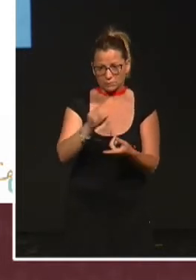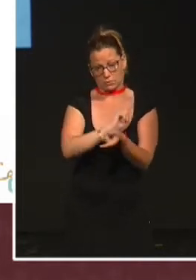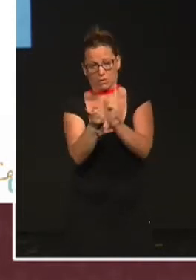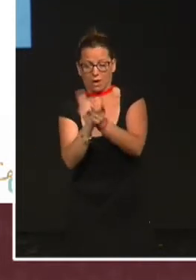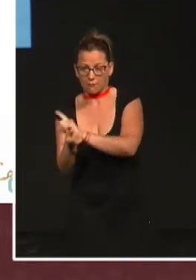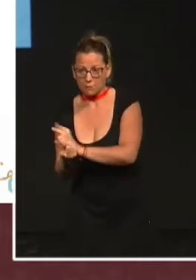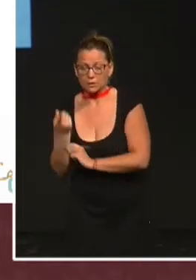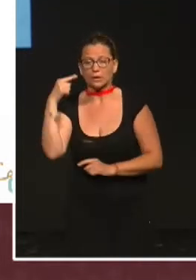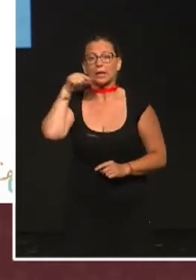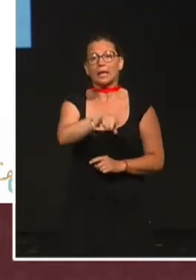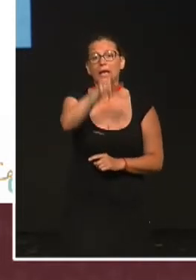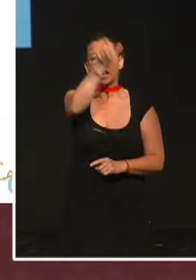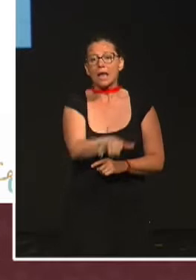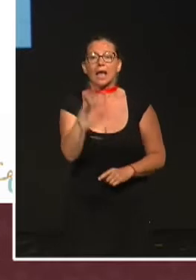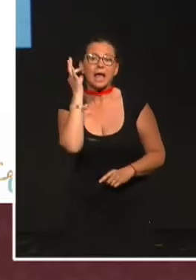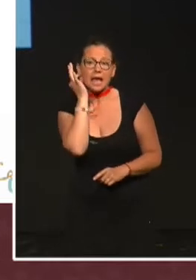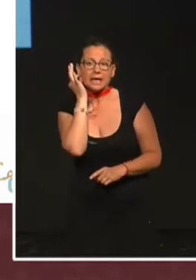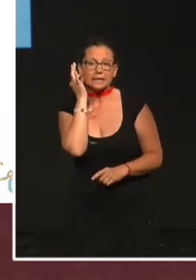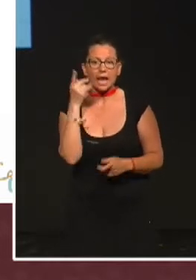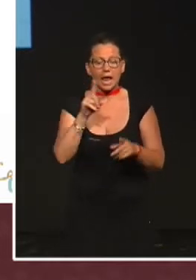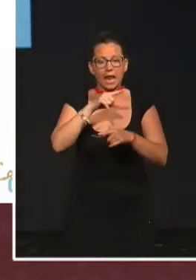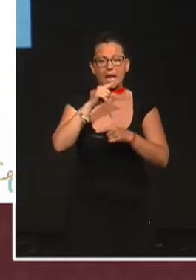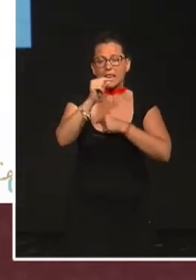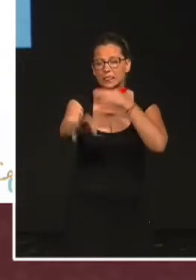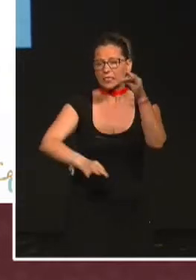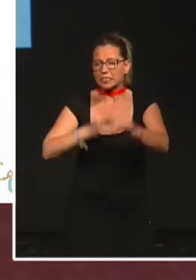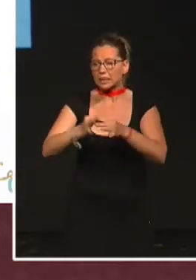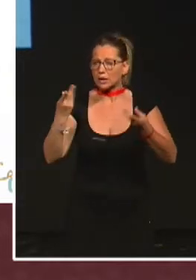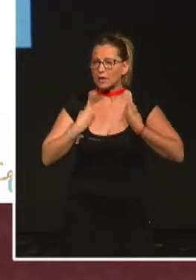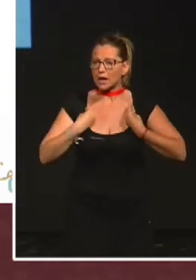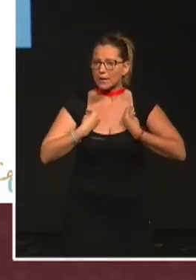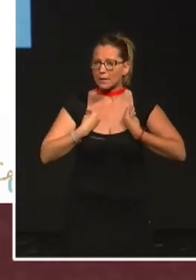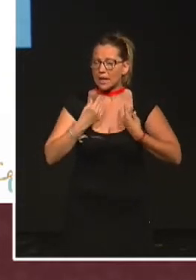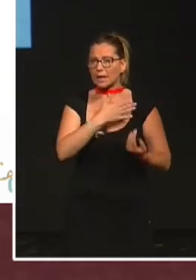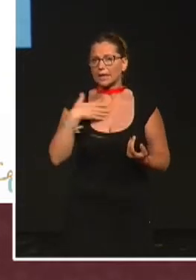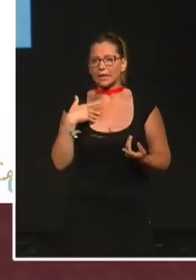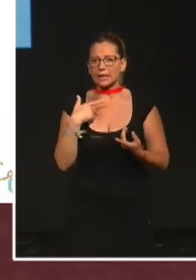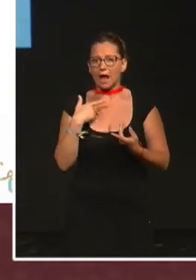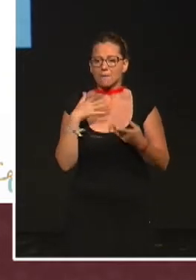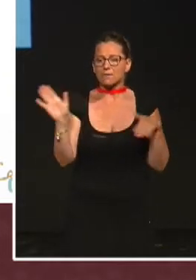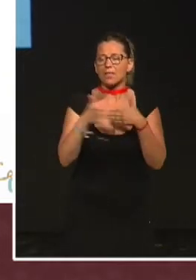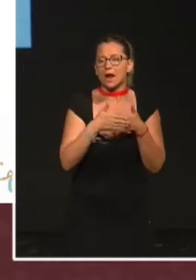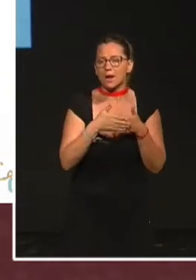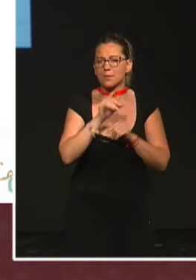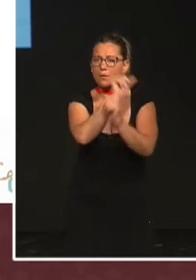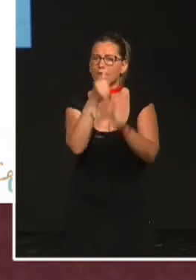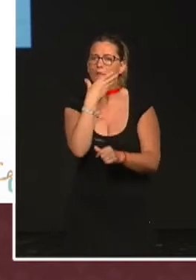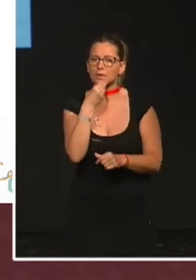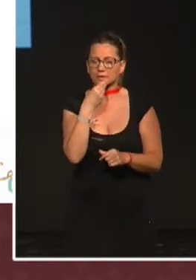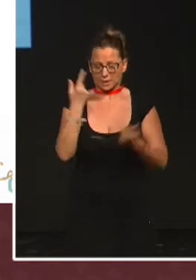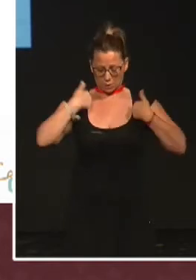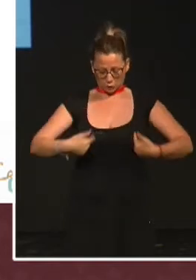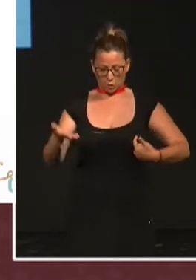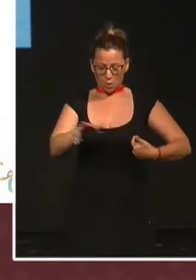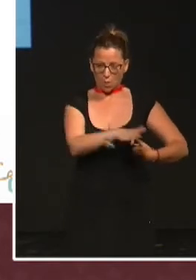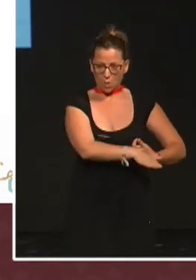quiso era cerrar el ciclo de la vida, y lo quiso hacer de una forma muy bonita, y es que en la materia orgánica de nuestros cuerpos al fallecer se